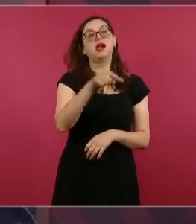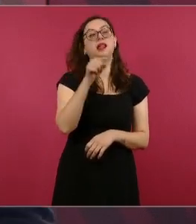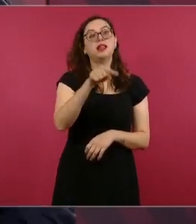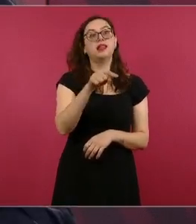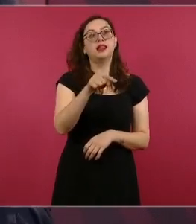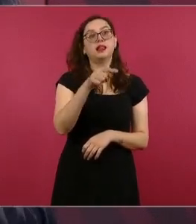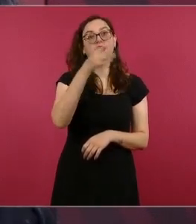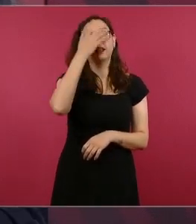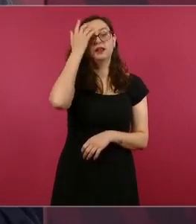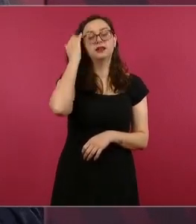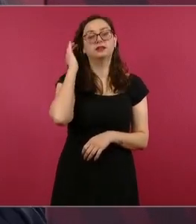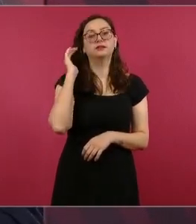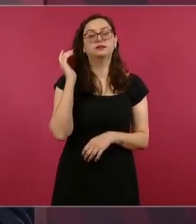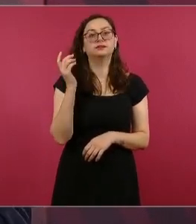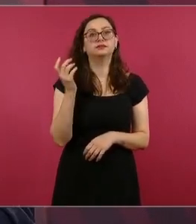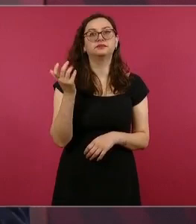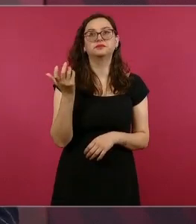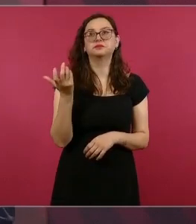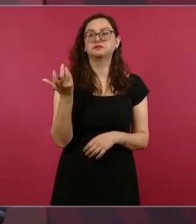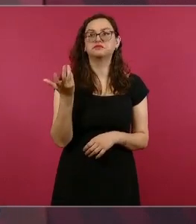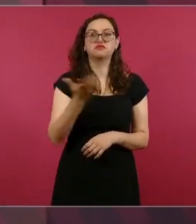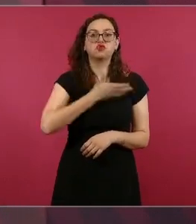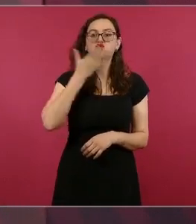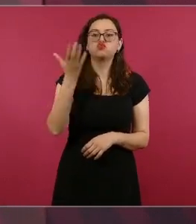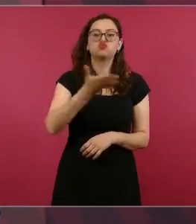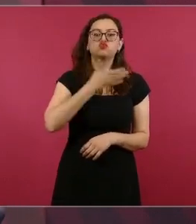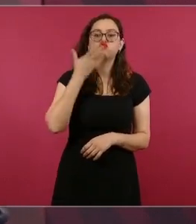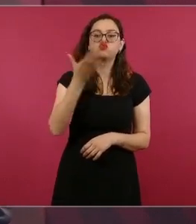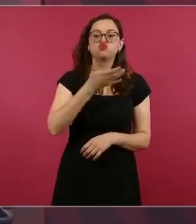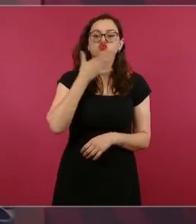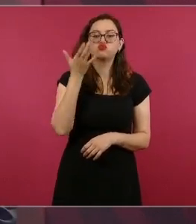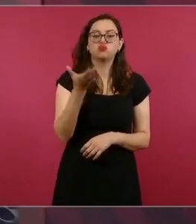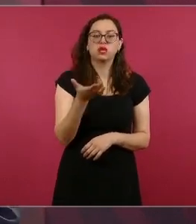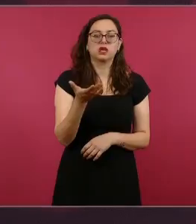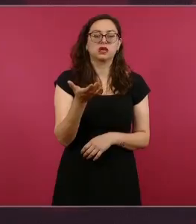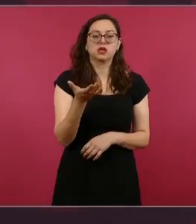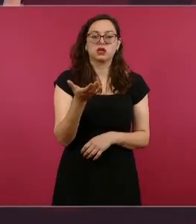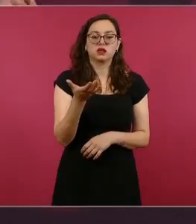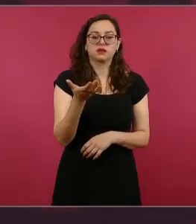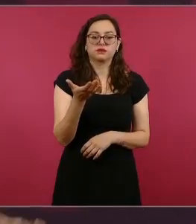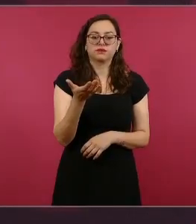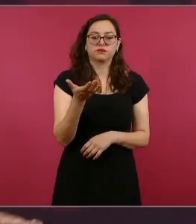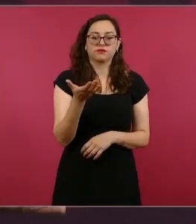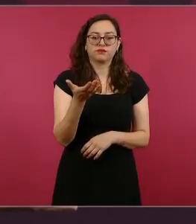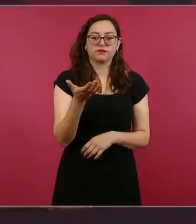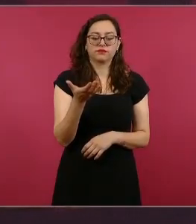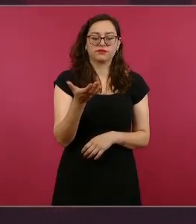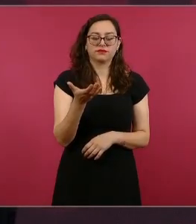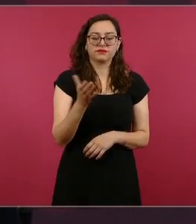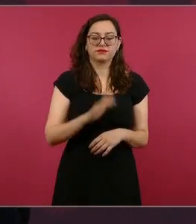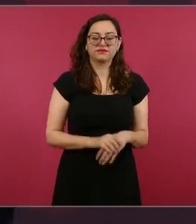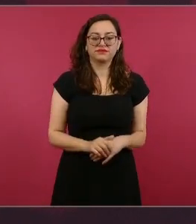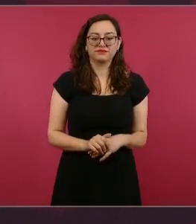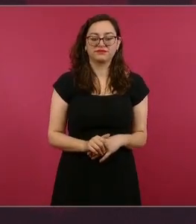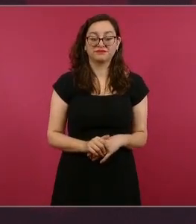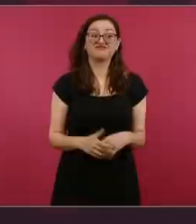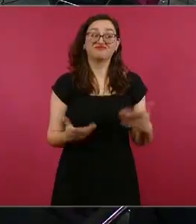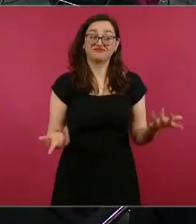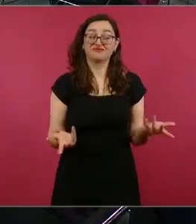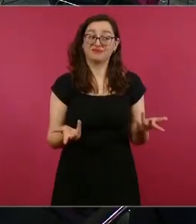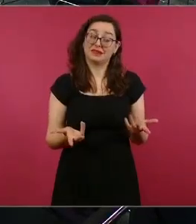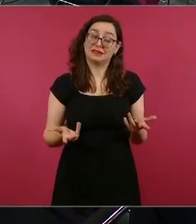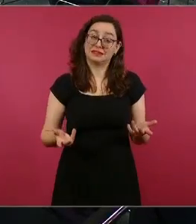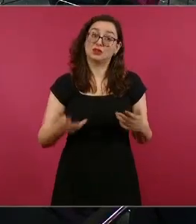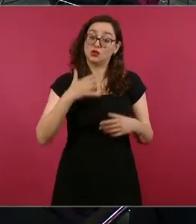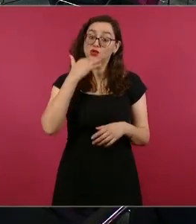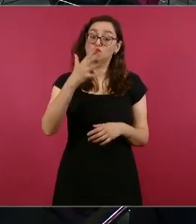tenía como costumbre, pues por eso es que es la historia de la